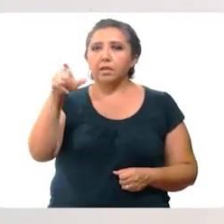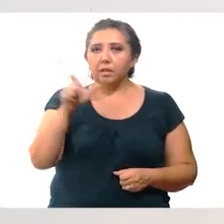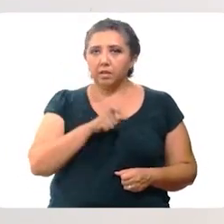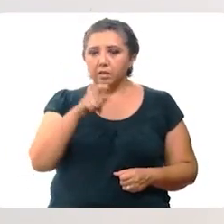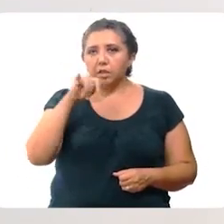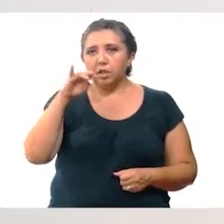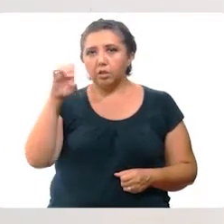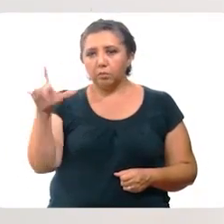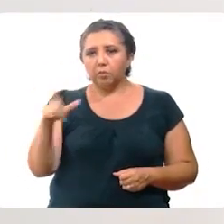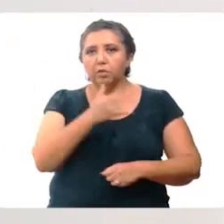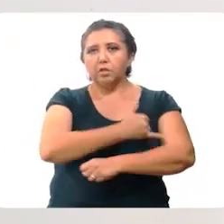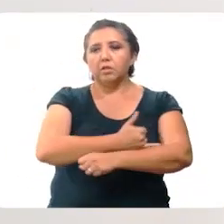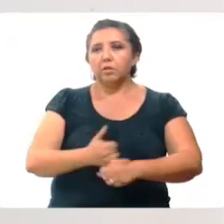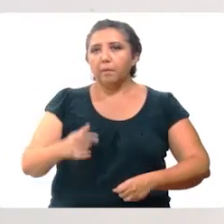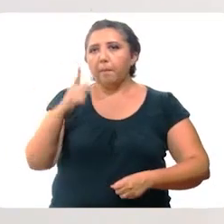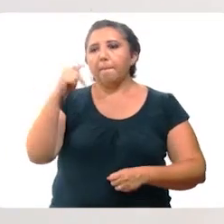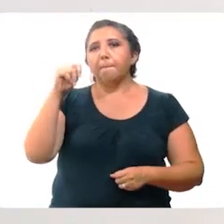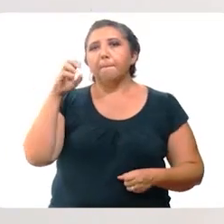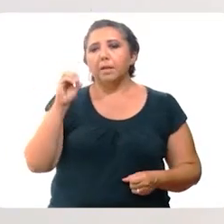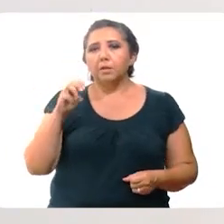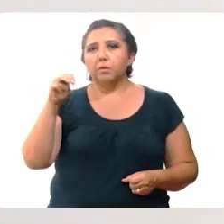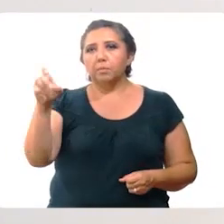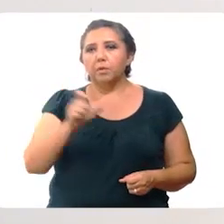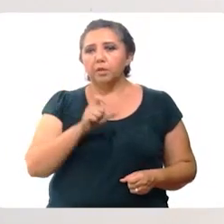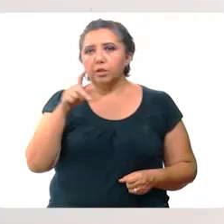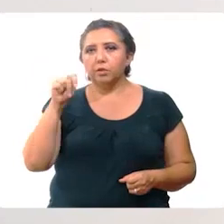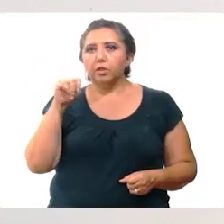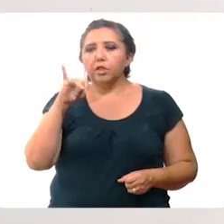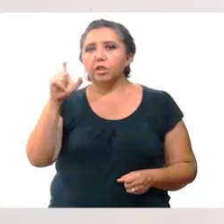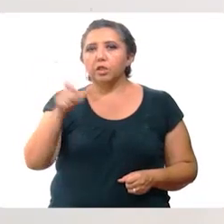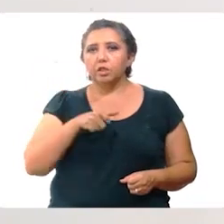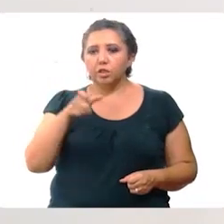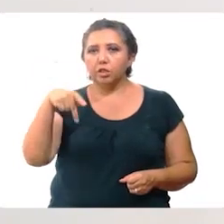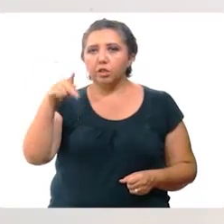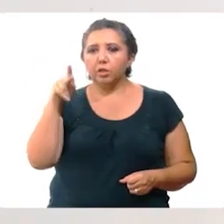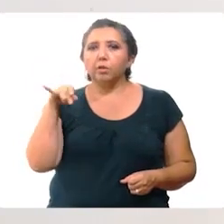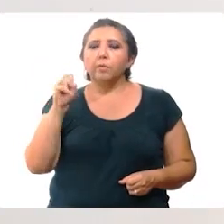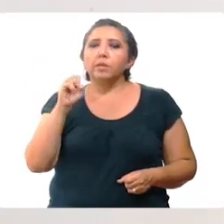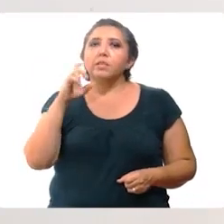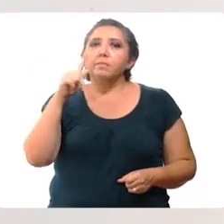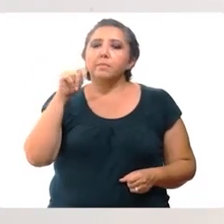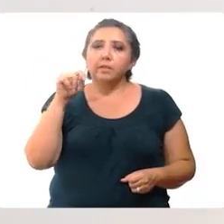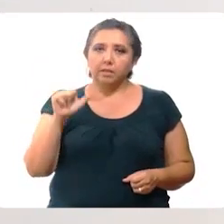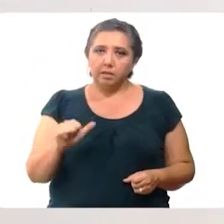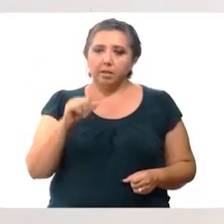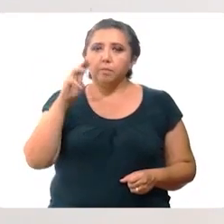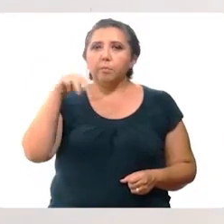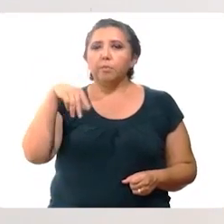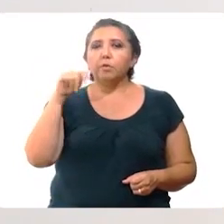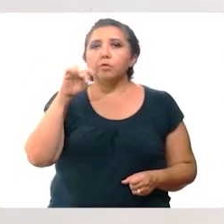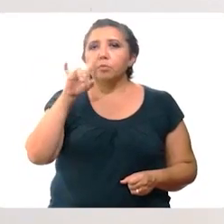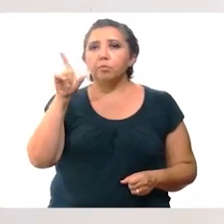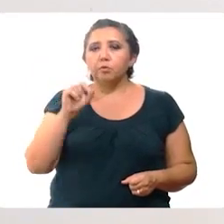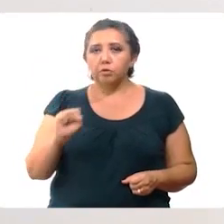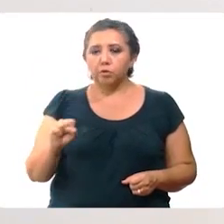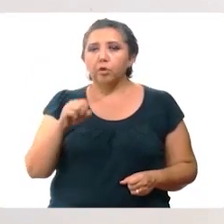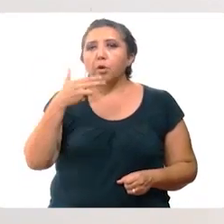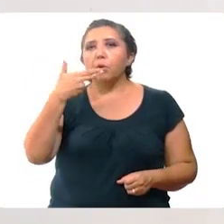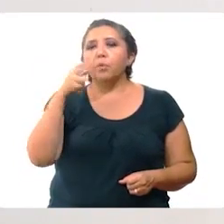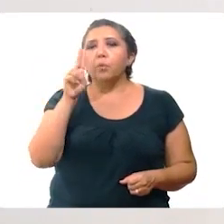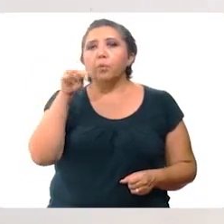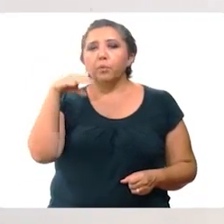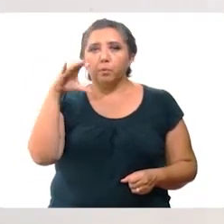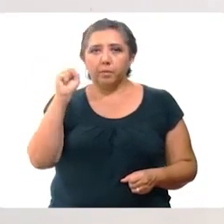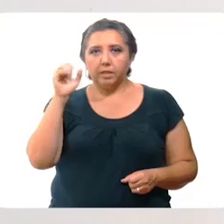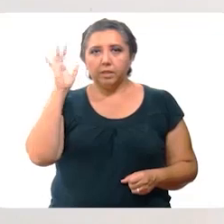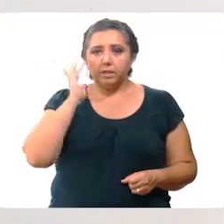Tecash, Ticul, Izamal, Peto, Maxcanú, Tixcocop, Temozón, Espita, Motul, Umam, Buxots, Junucmá